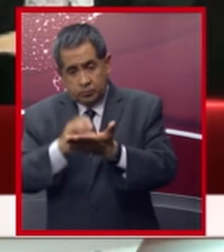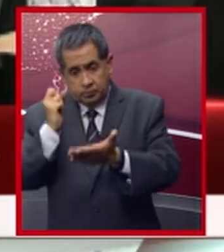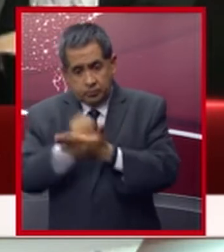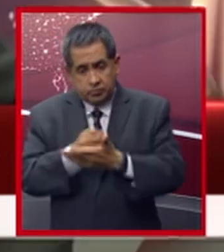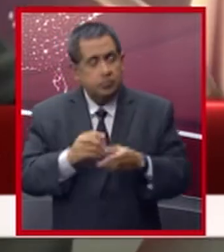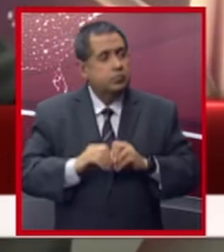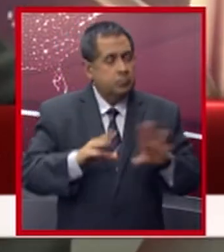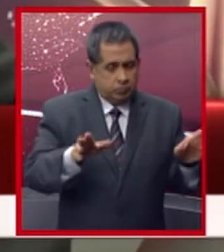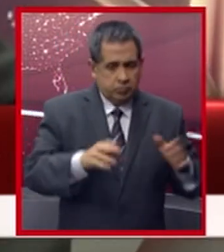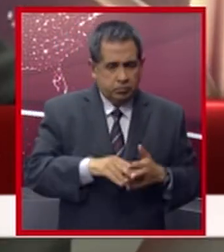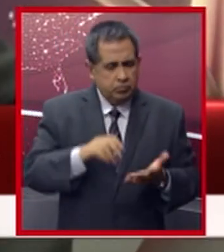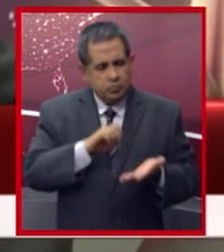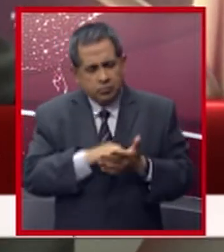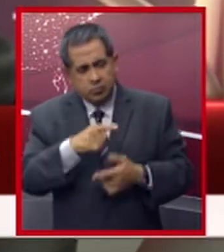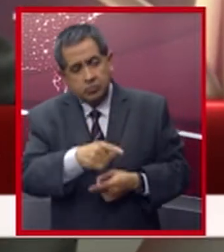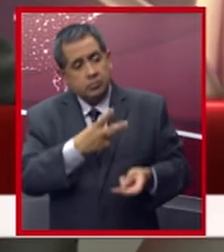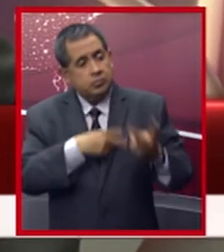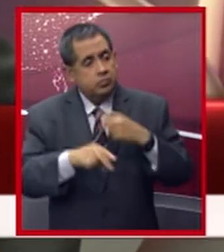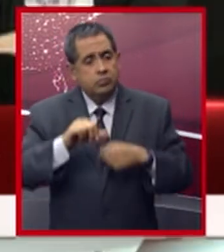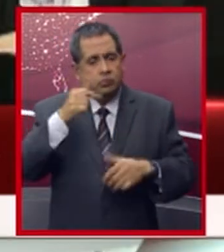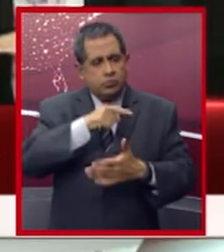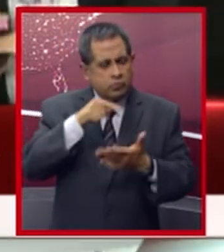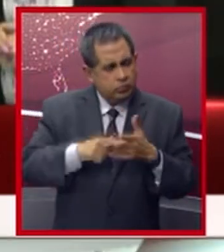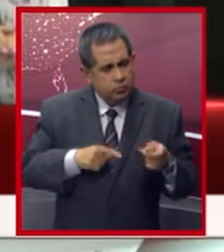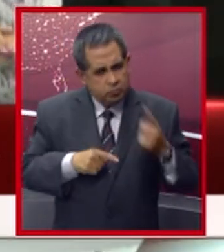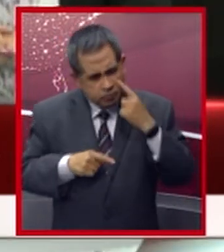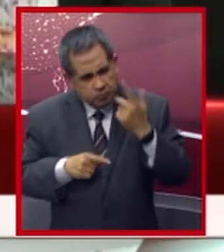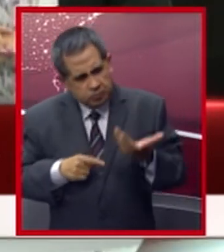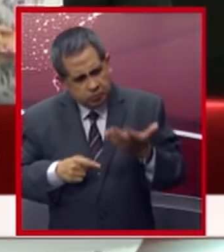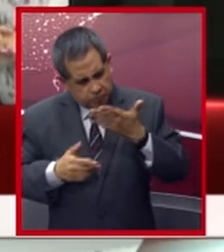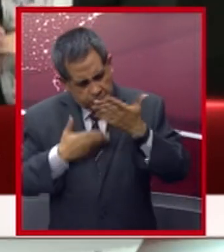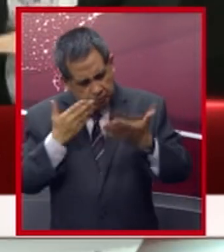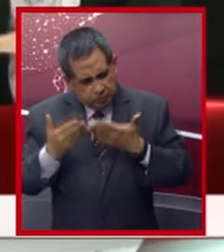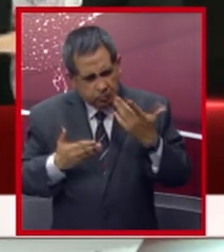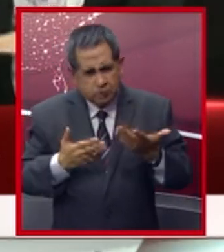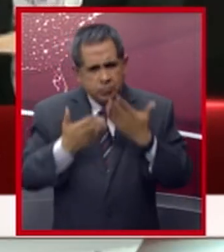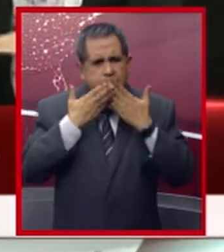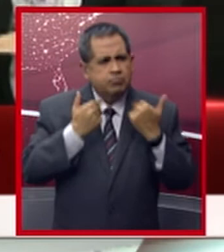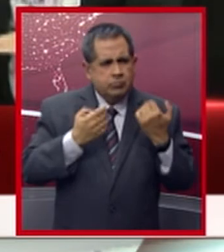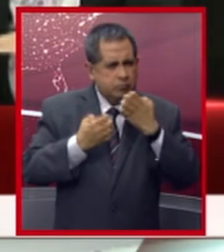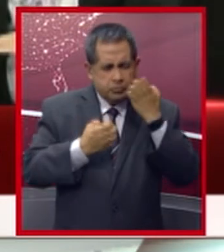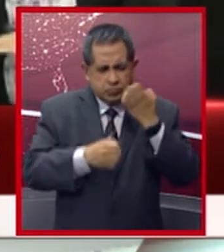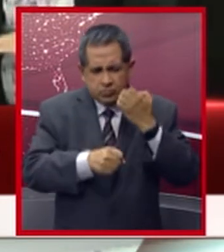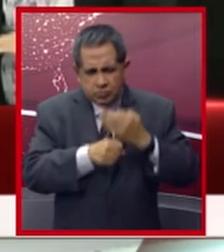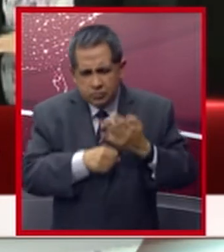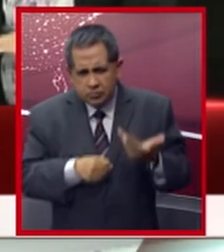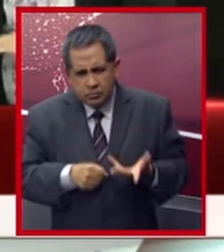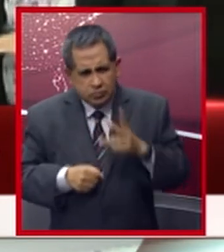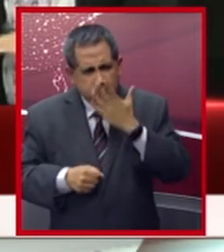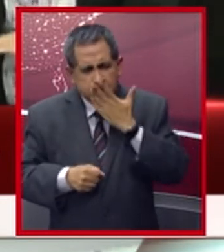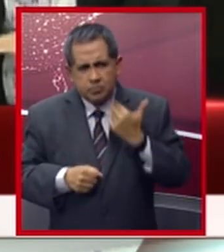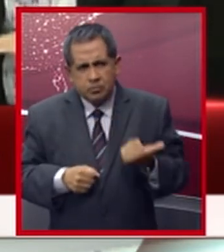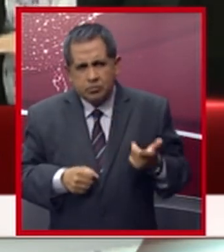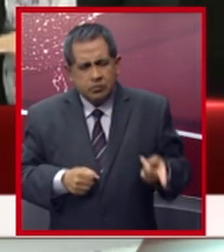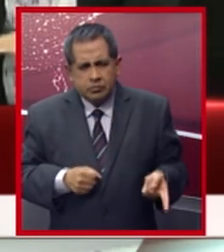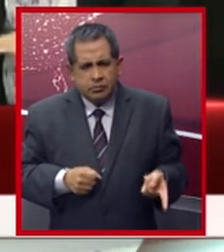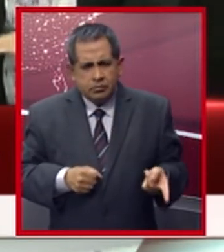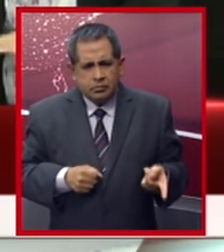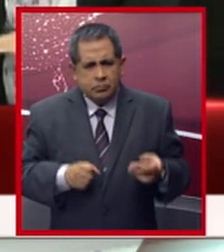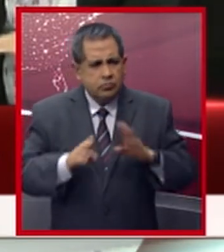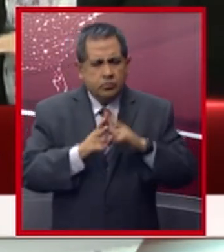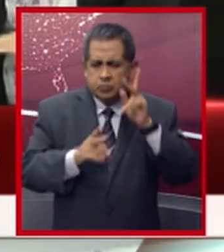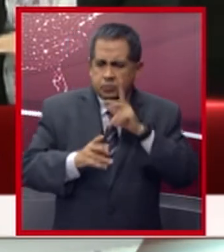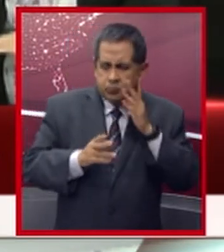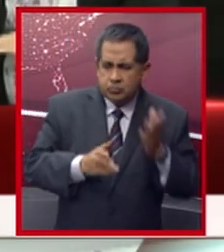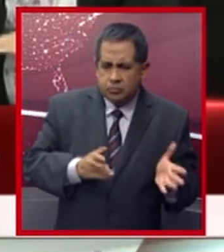revalidando estudios a fulano que vino de tal lugar y que, bueno, ese muchacho nunca ha estudiado, ¿no? En realidad no tiene manera